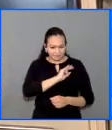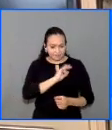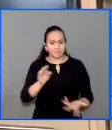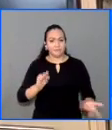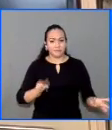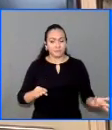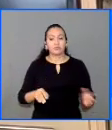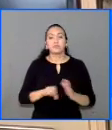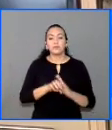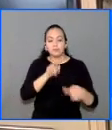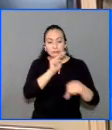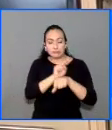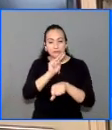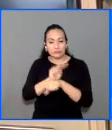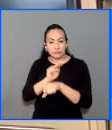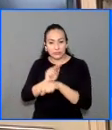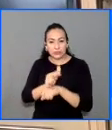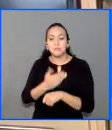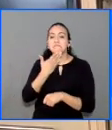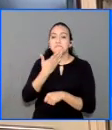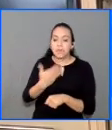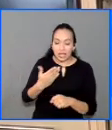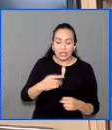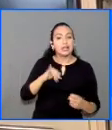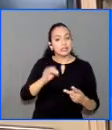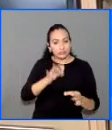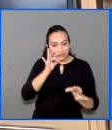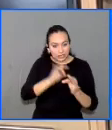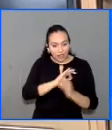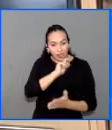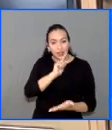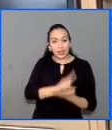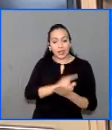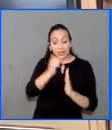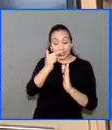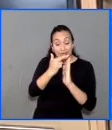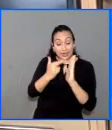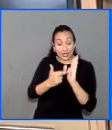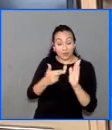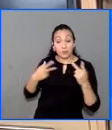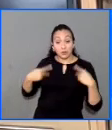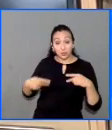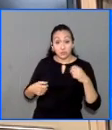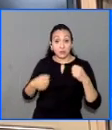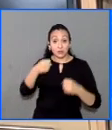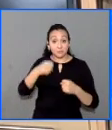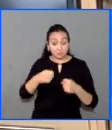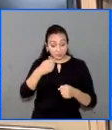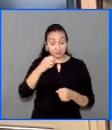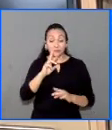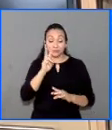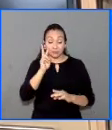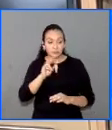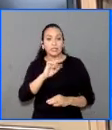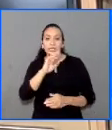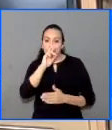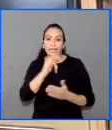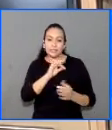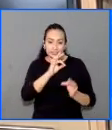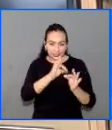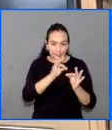y fiscalización del reglamento de tránsito, ¿no? Y sus violaciones al reglamento de